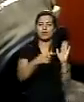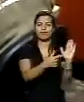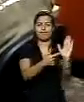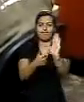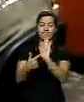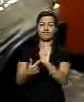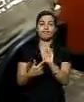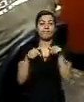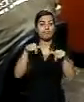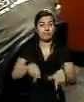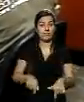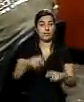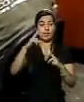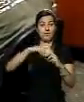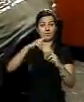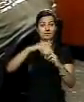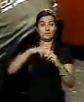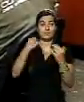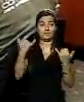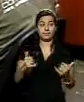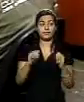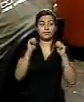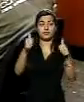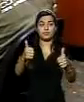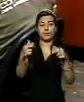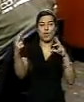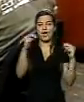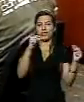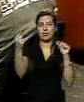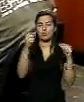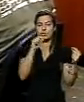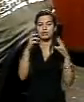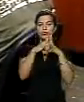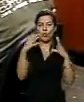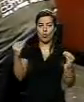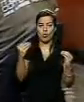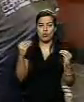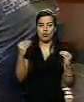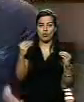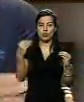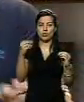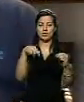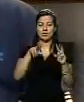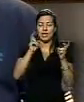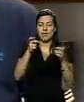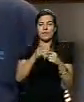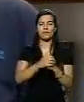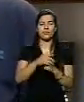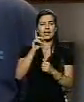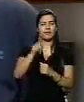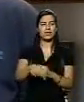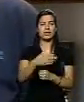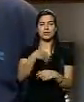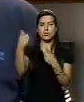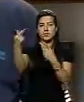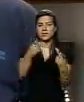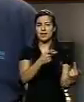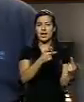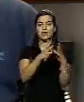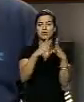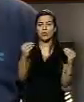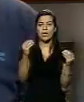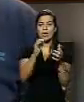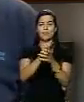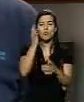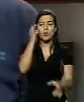que bueno, que de acá desde el Estado Táchira ya estamos dando el debate, la discusión en torno. Justamente pues quiero invitar a la